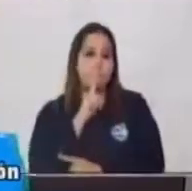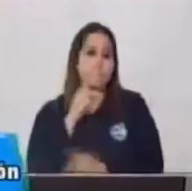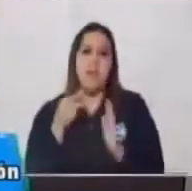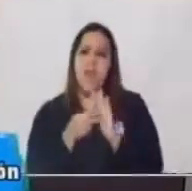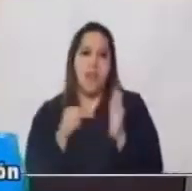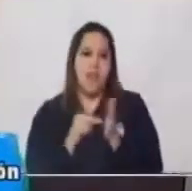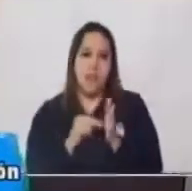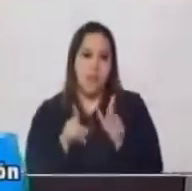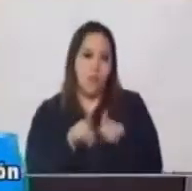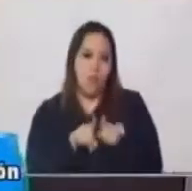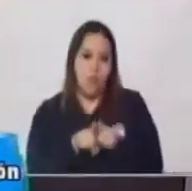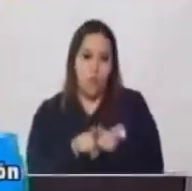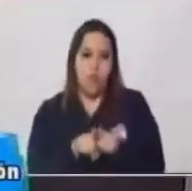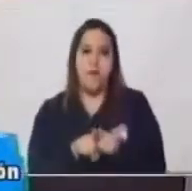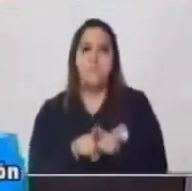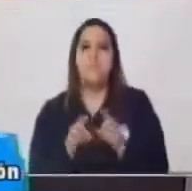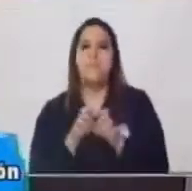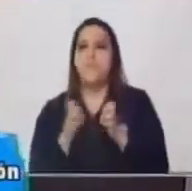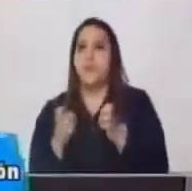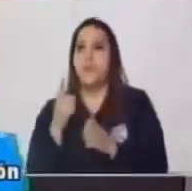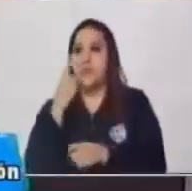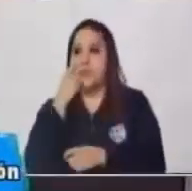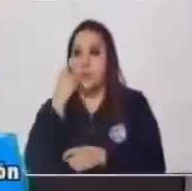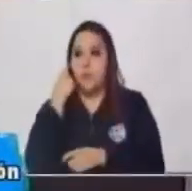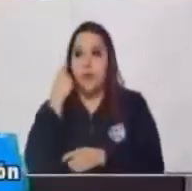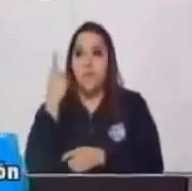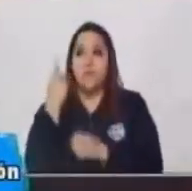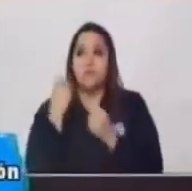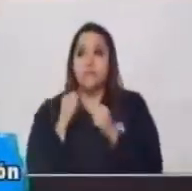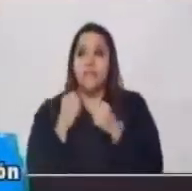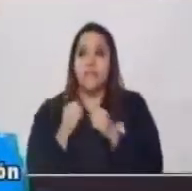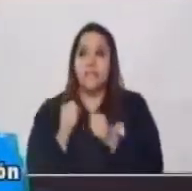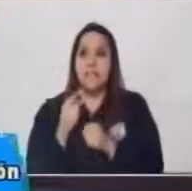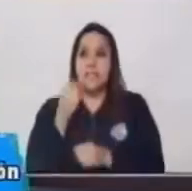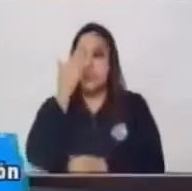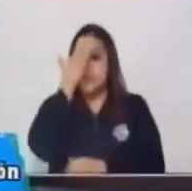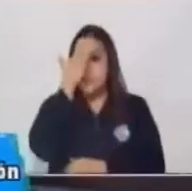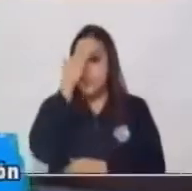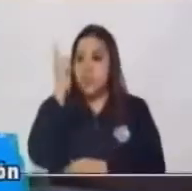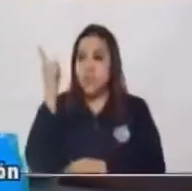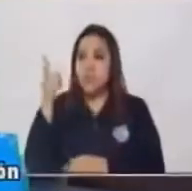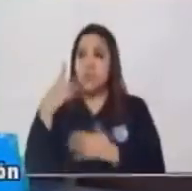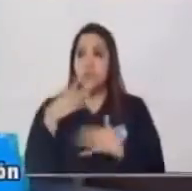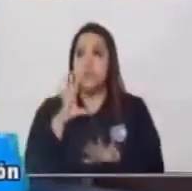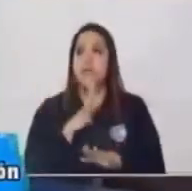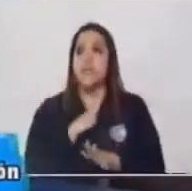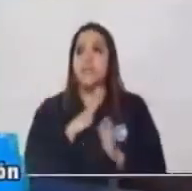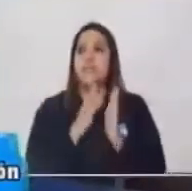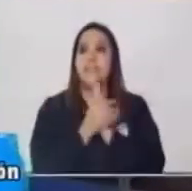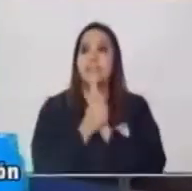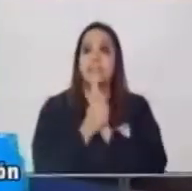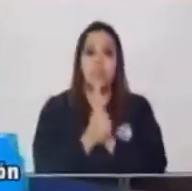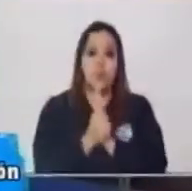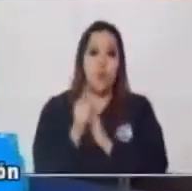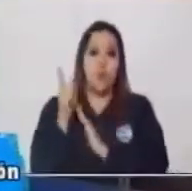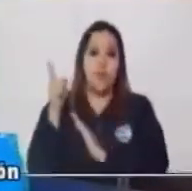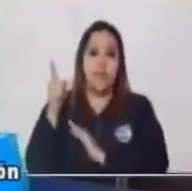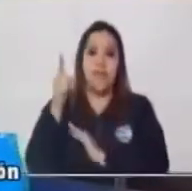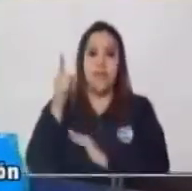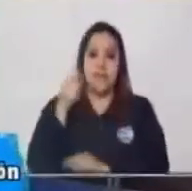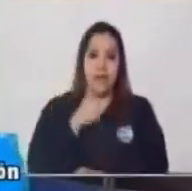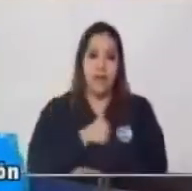indirecto? Ahora lo vamos a ejercitar. Yo sé que tú tienes ya tu guía de